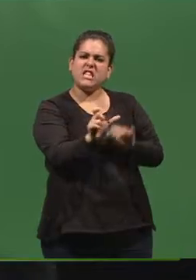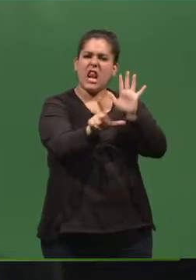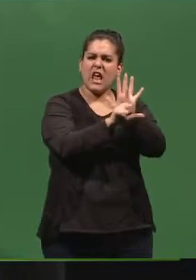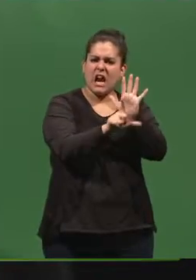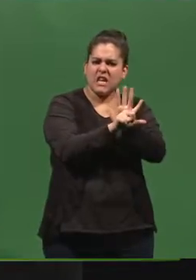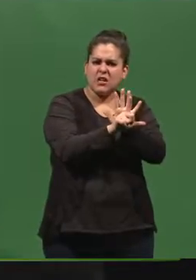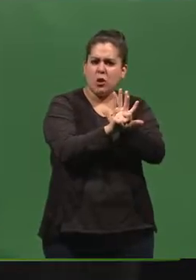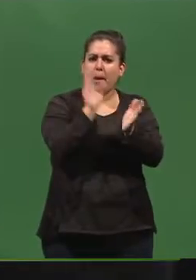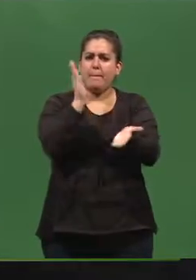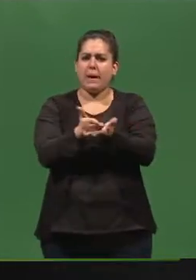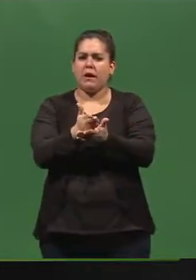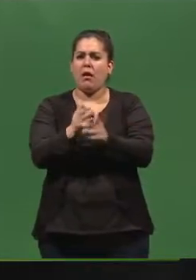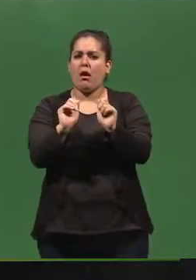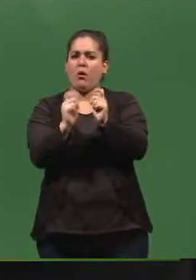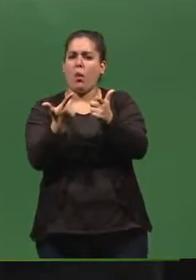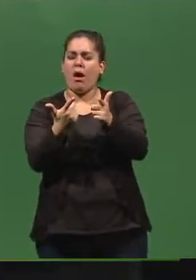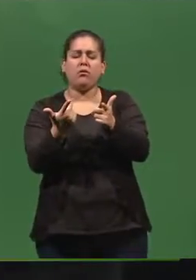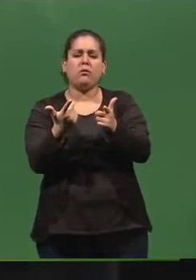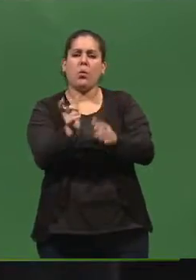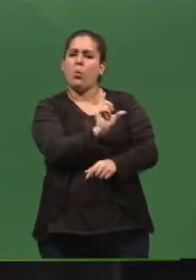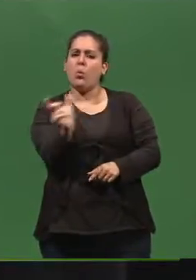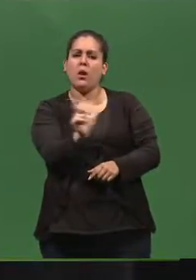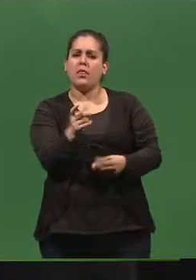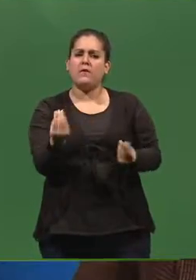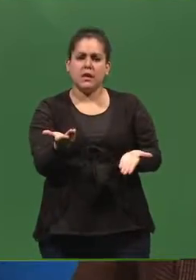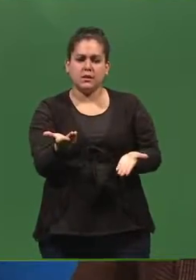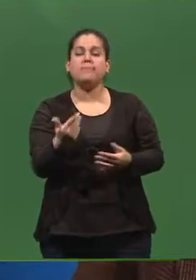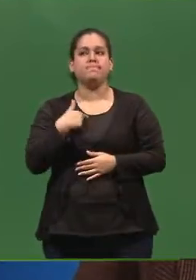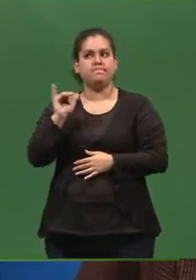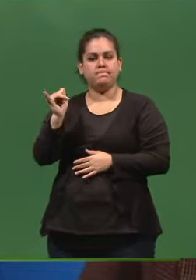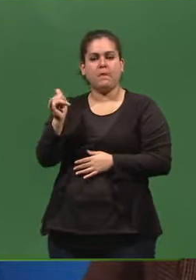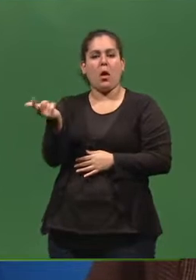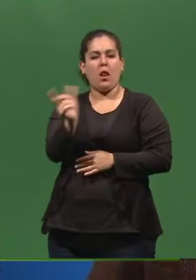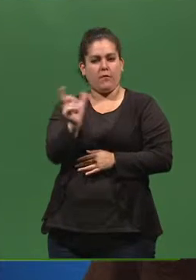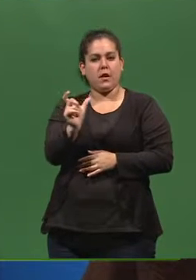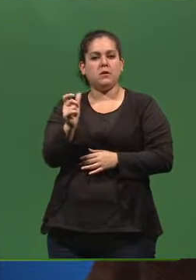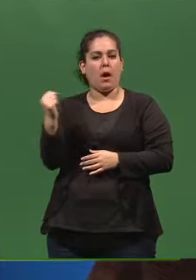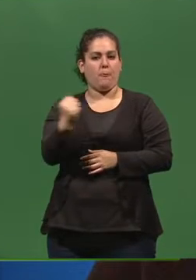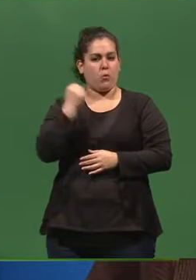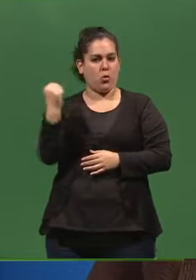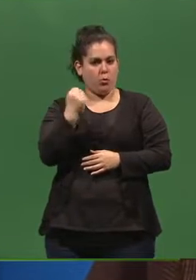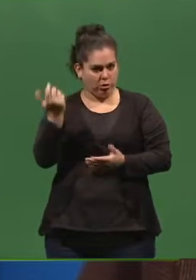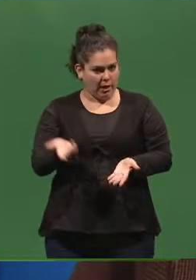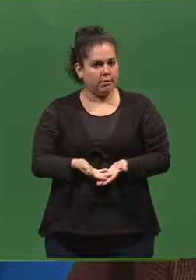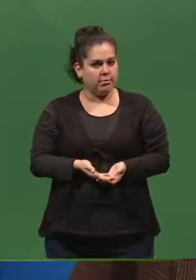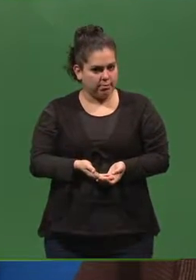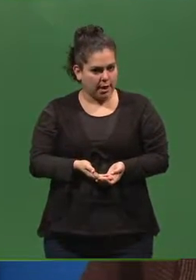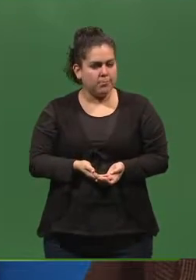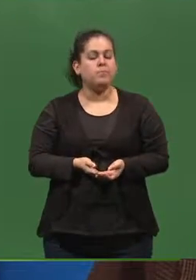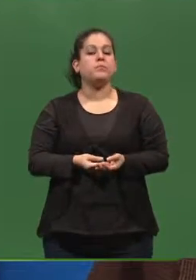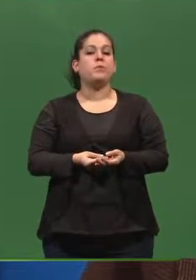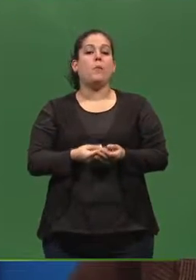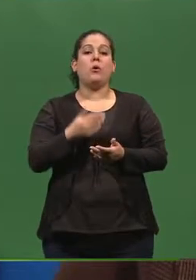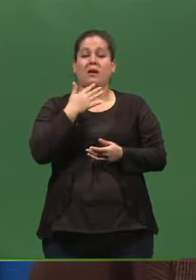legalizar y por otro lado despenalizar? Porque hay una diferencia entre... Sí, es importante esa diferencia terminológica, no solo la técnica,